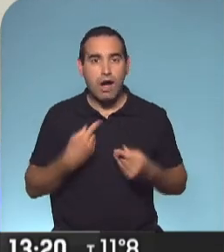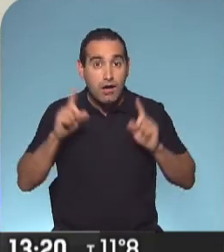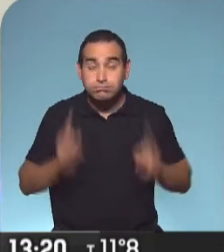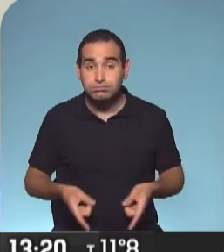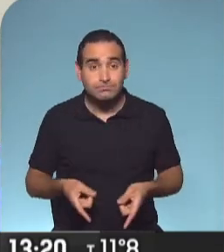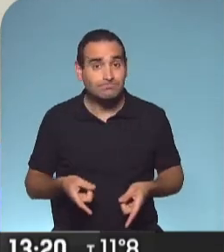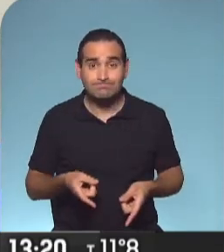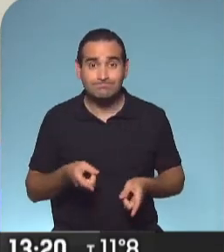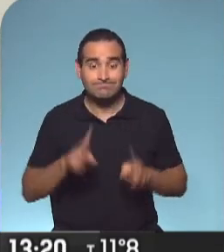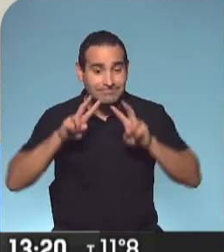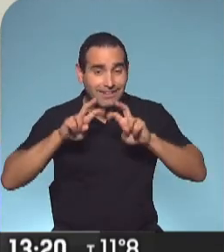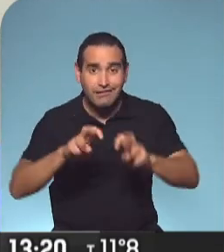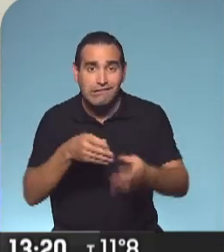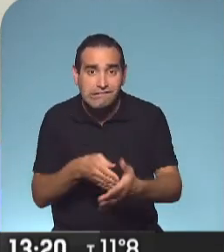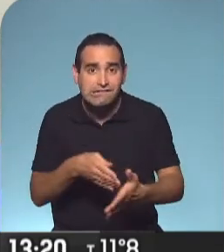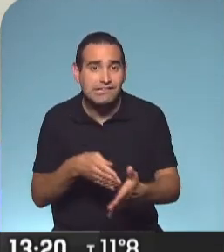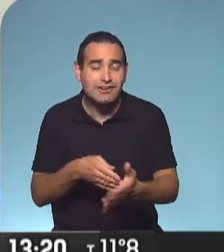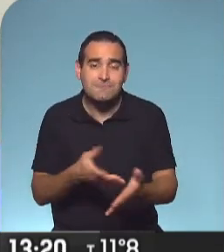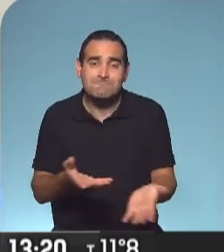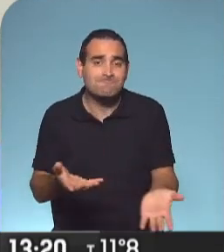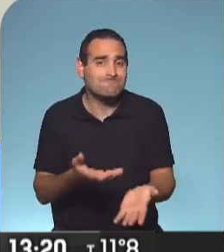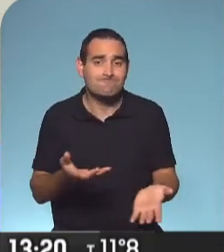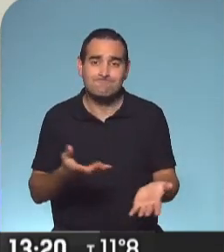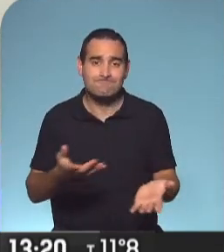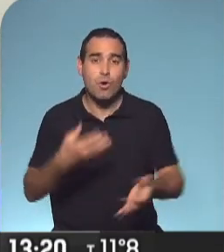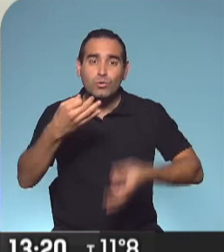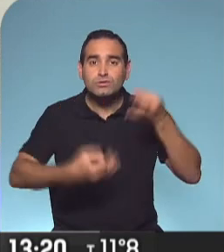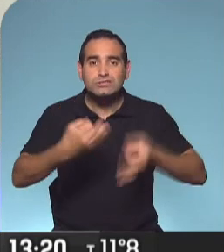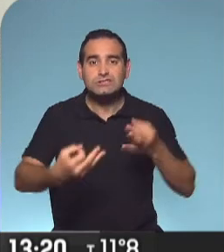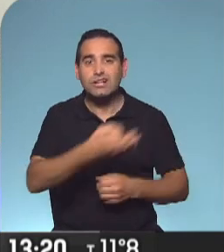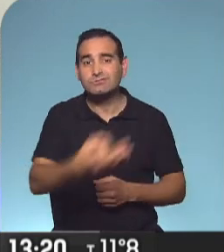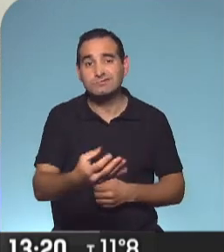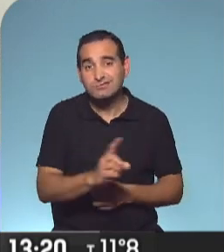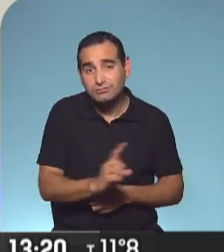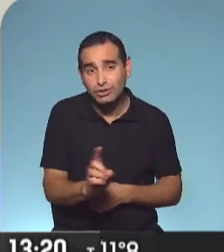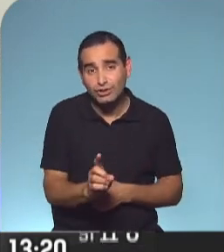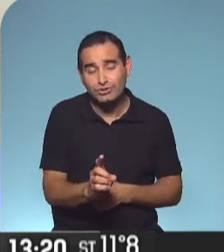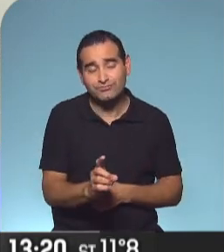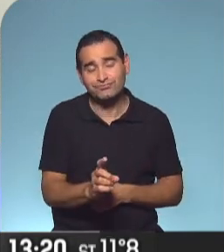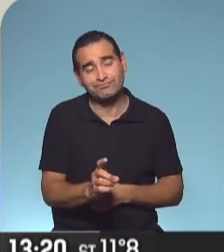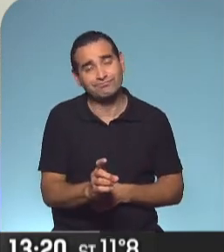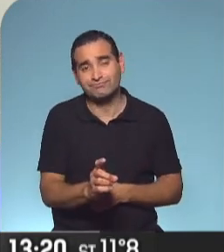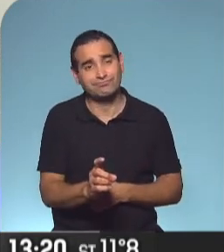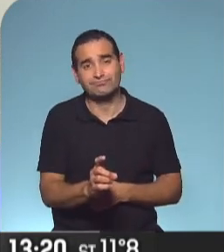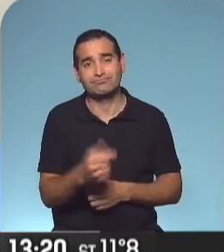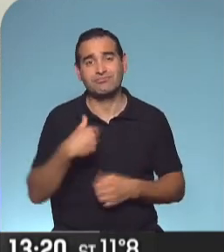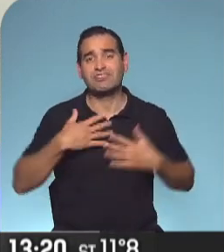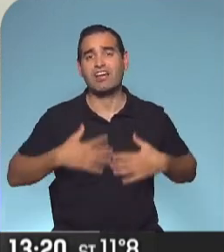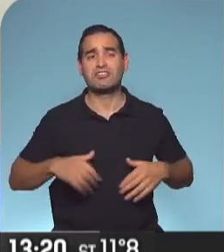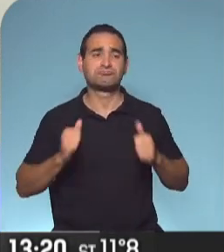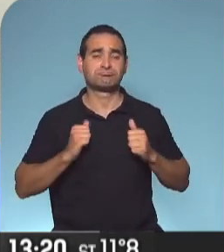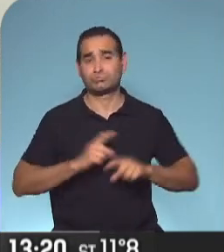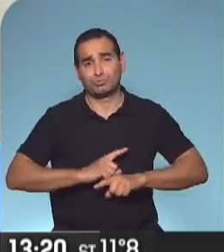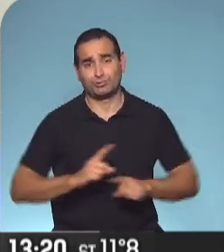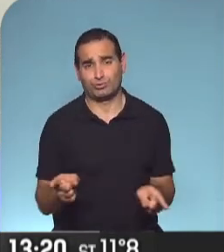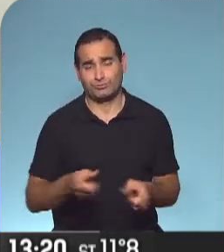irresuelta, no esté concretado el concepto de justicia, la verdad es que no estamos tranquilos. No